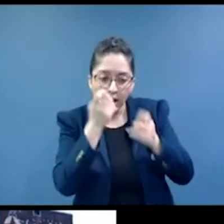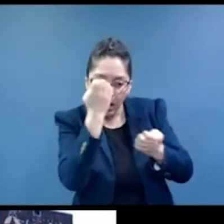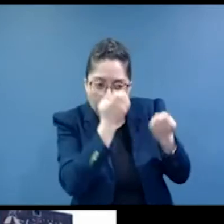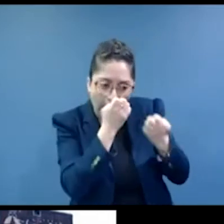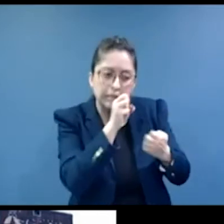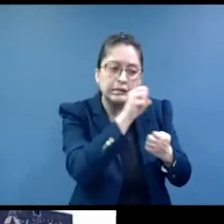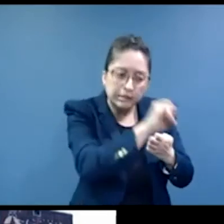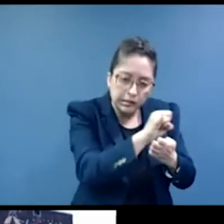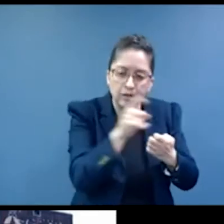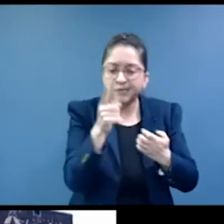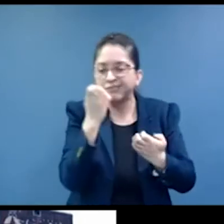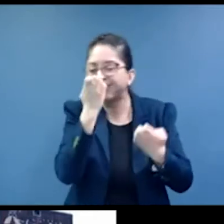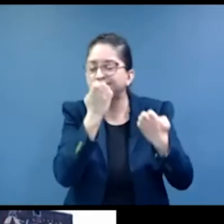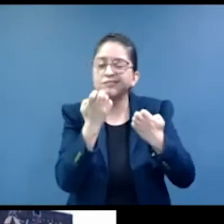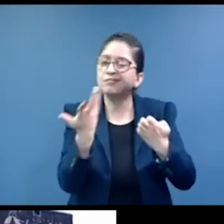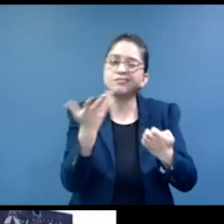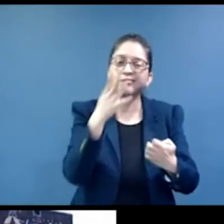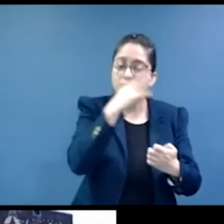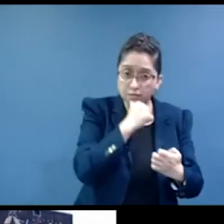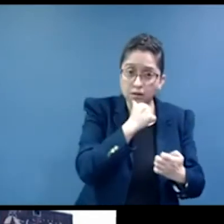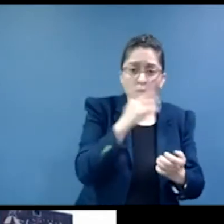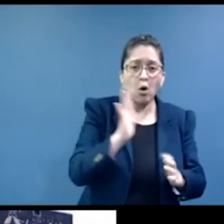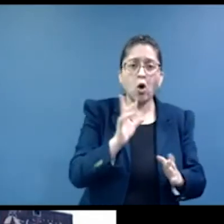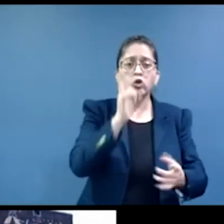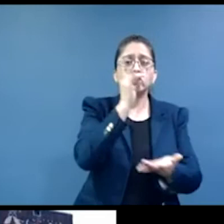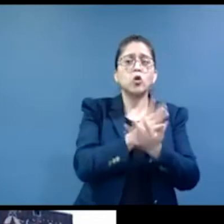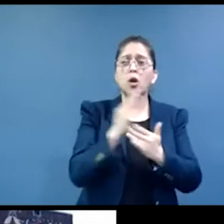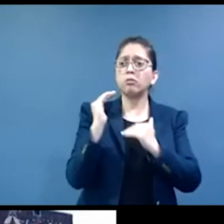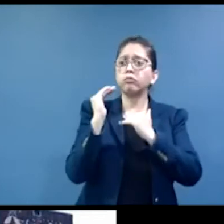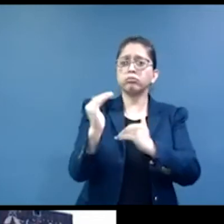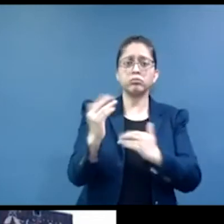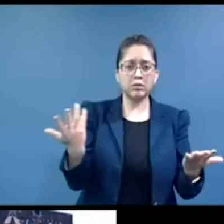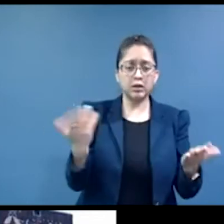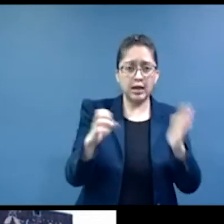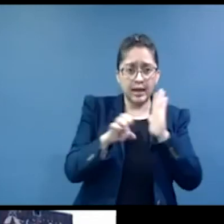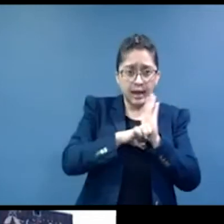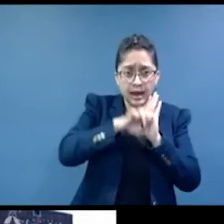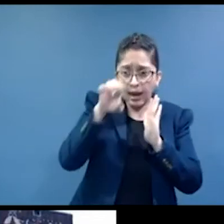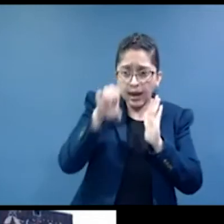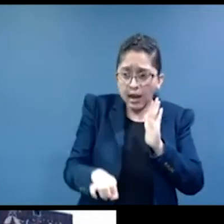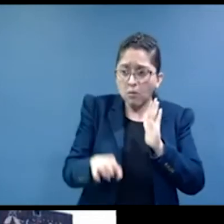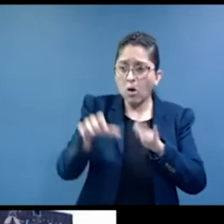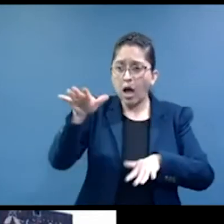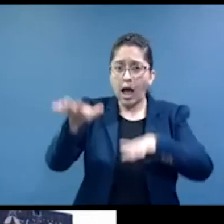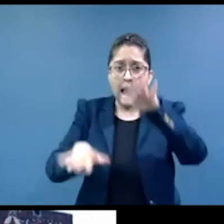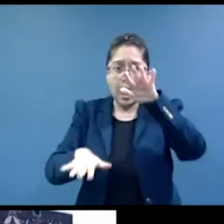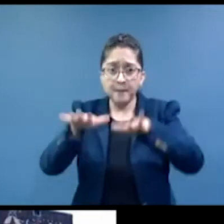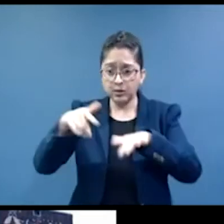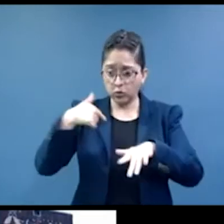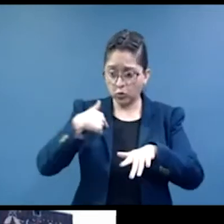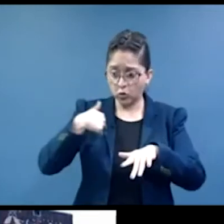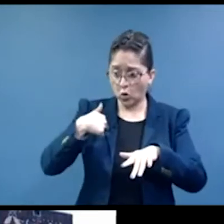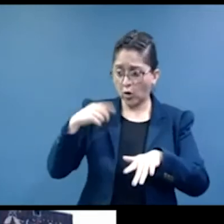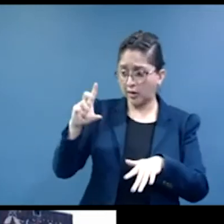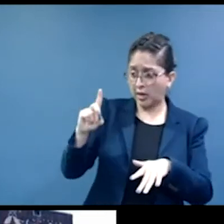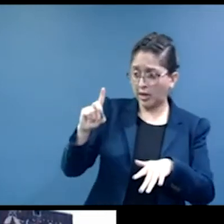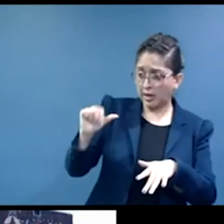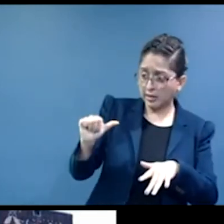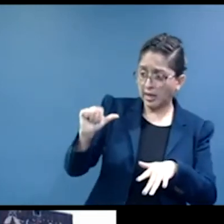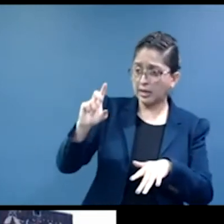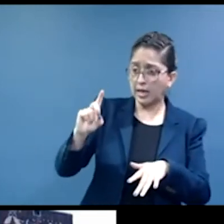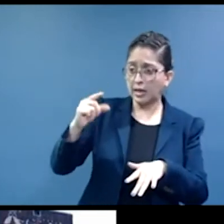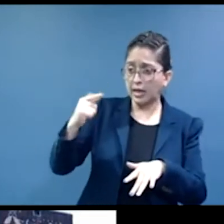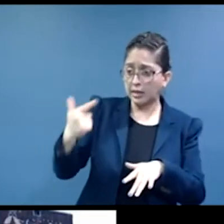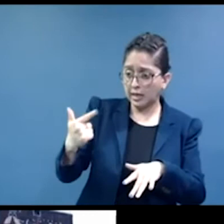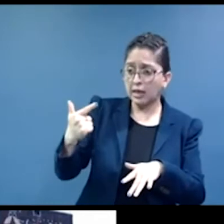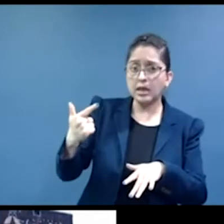mujer que no rebasa el límite de edad, pero tiene menos posibilidades que a lo mejor una mujer que tiene 36, 37 o hasta más edad,